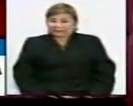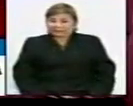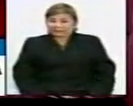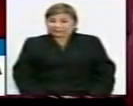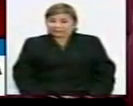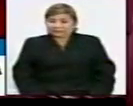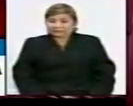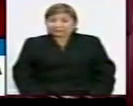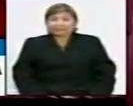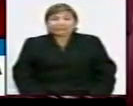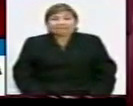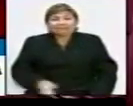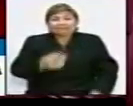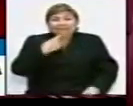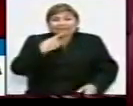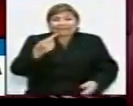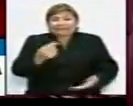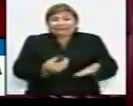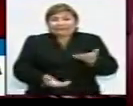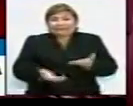Sobre las proyecciones,